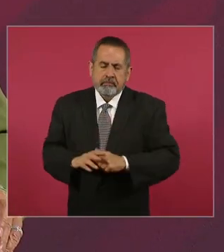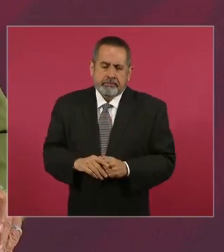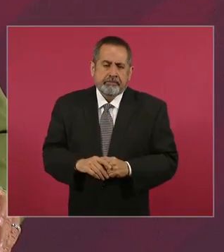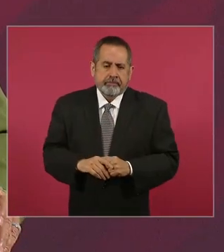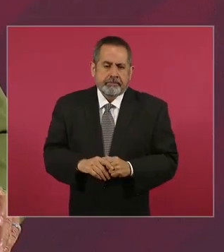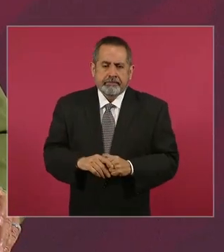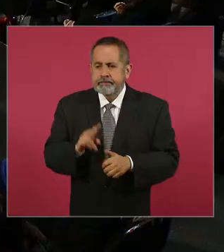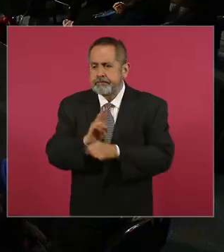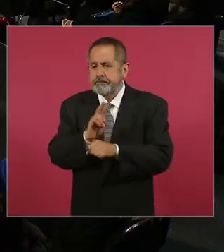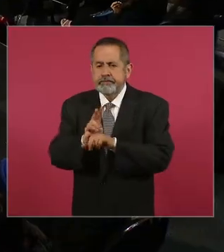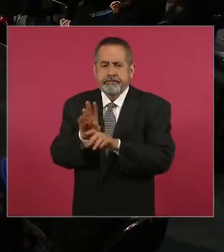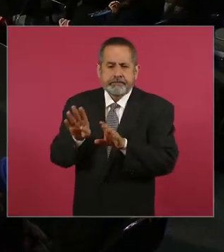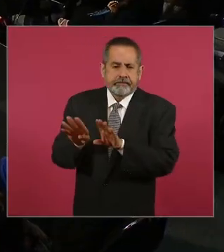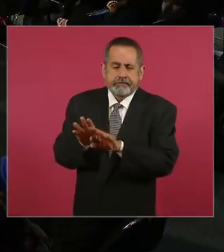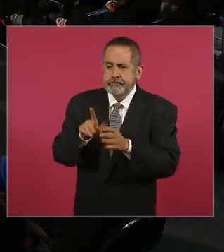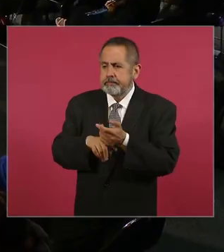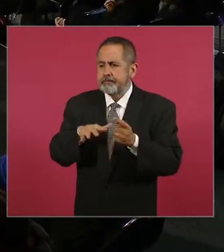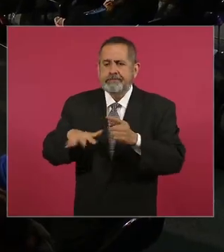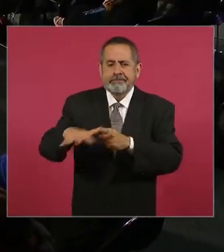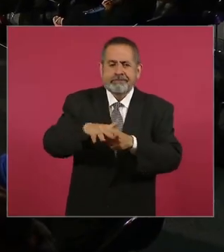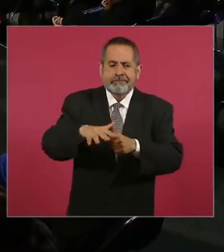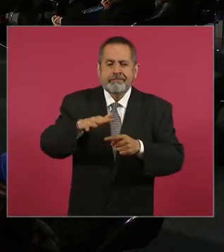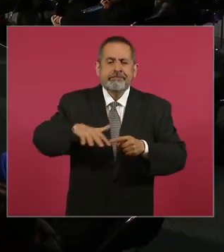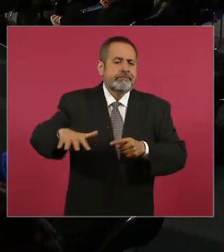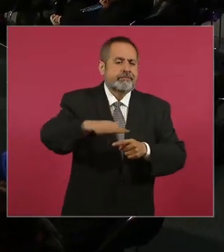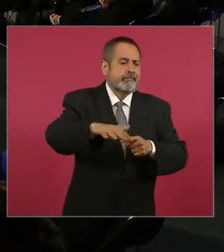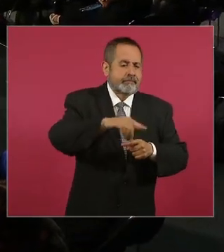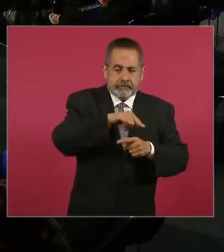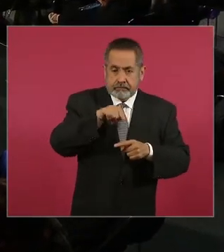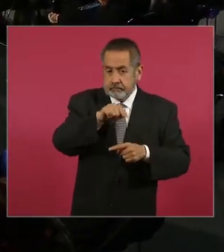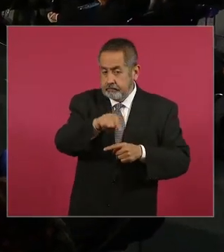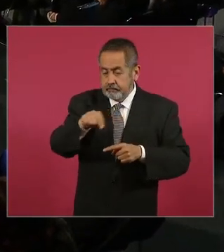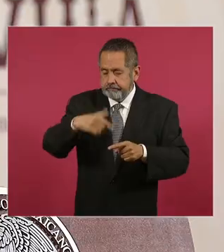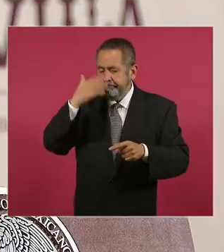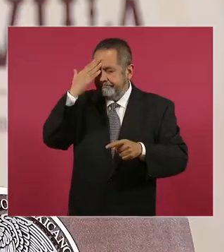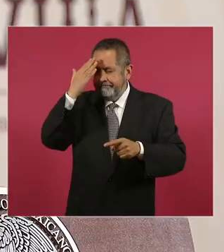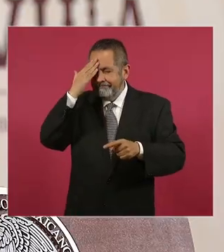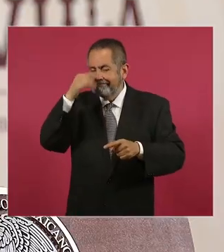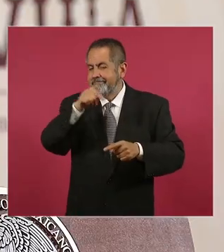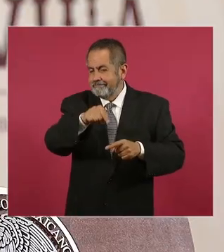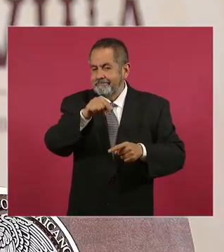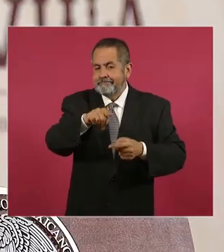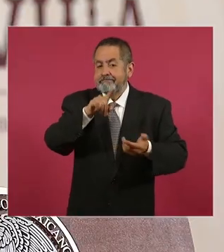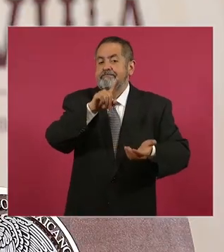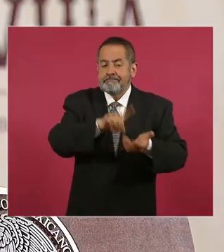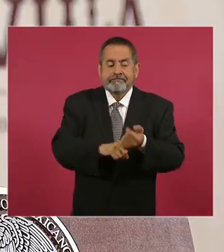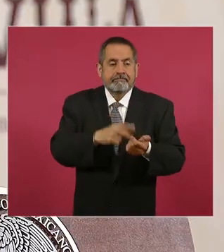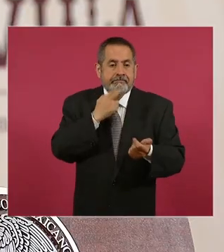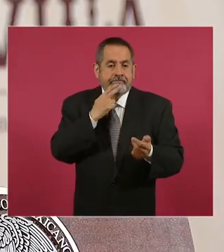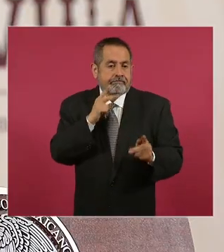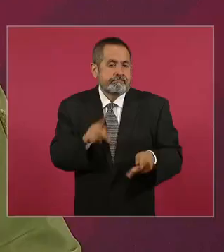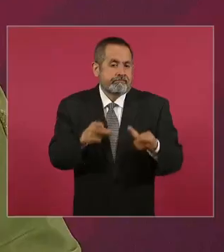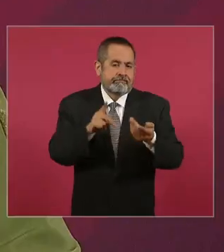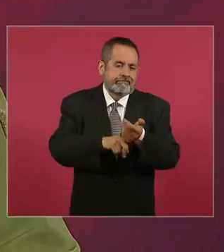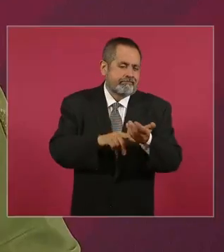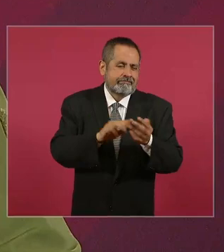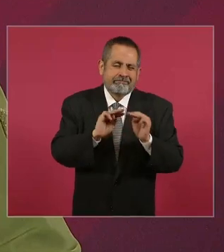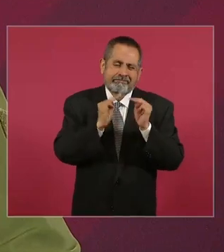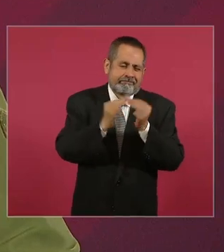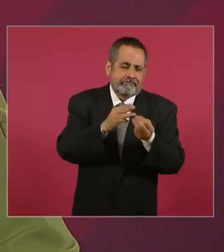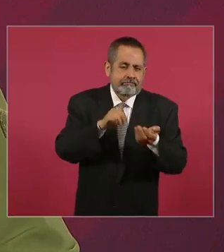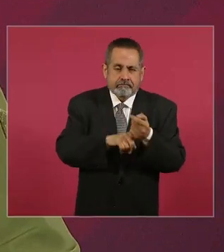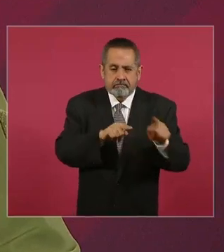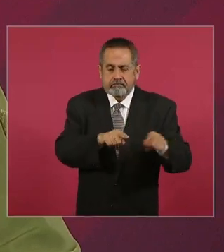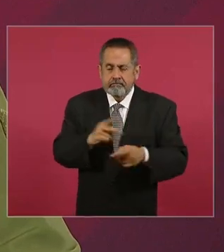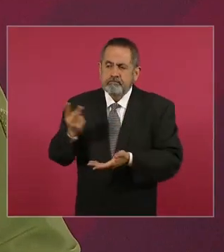cubriendo todas las áreas donde se tiene información o conocimiento que es utilizado para diferentes